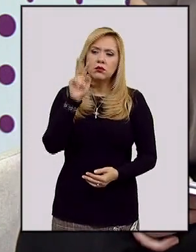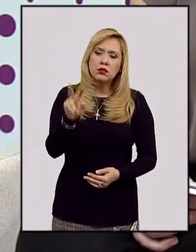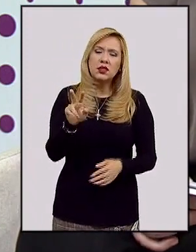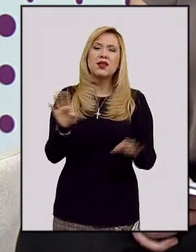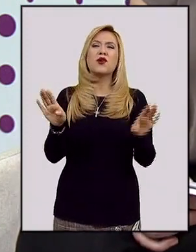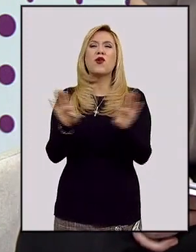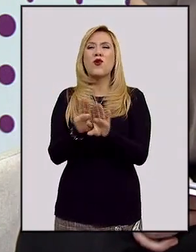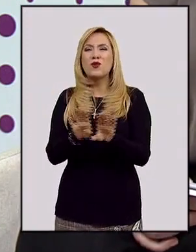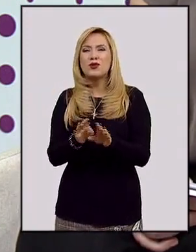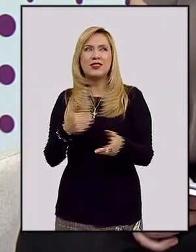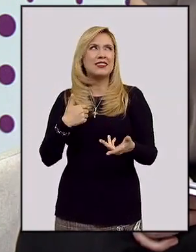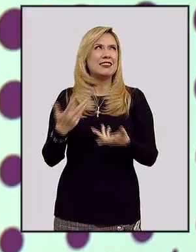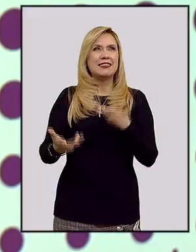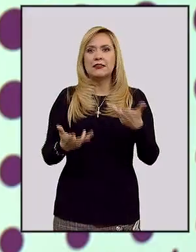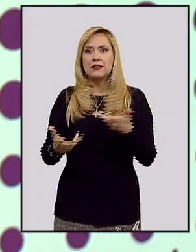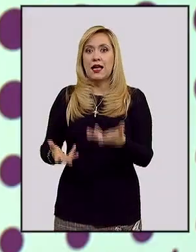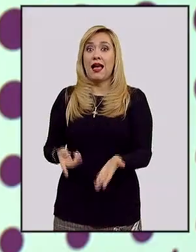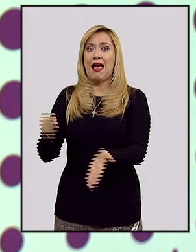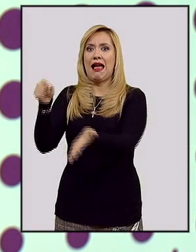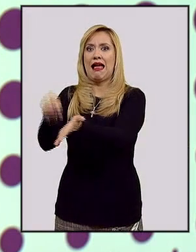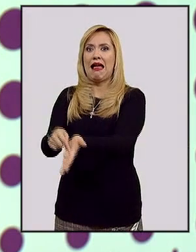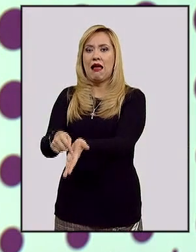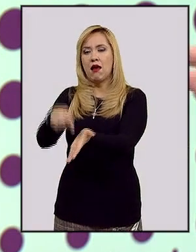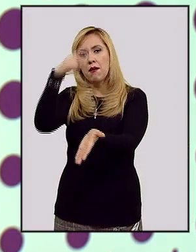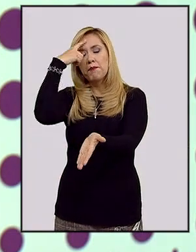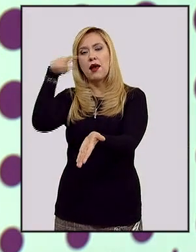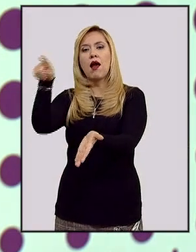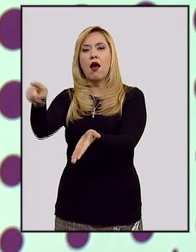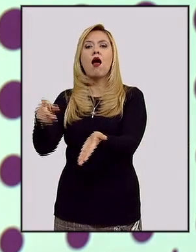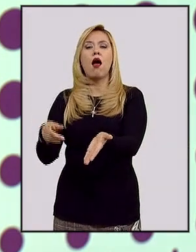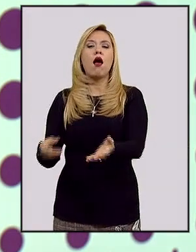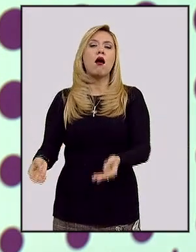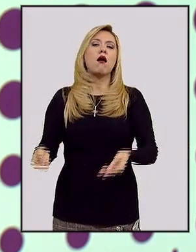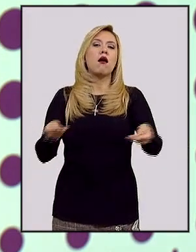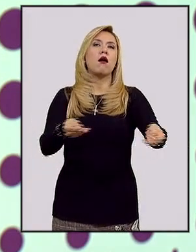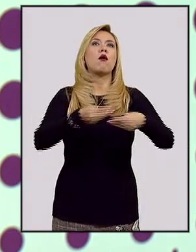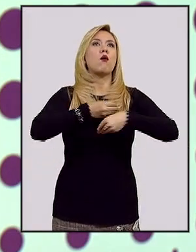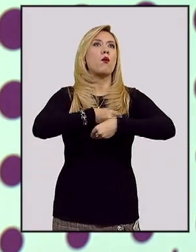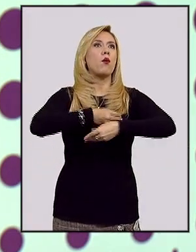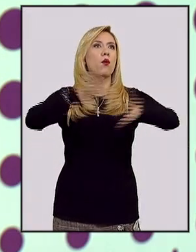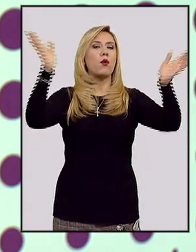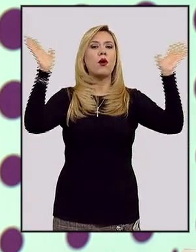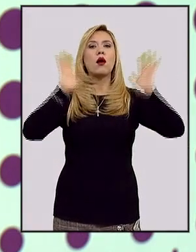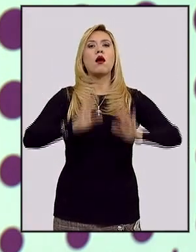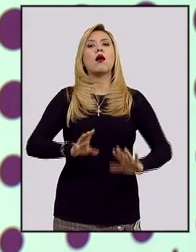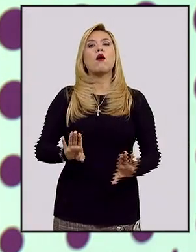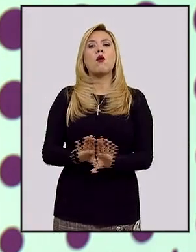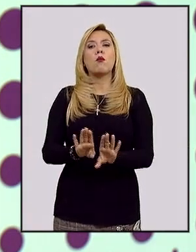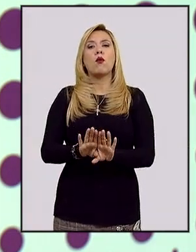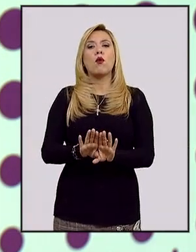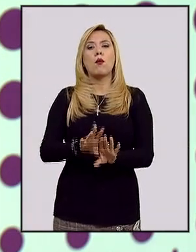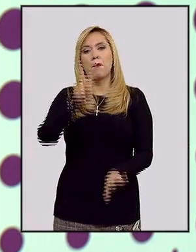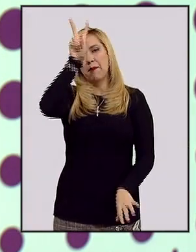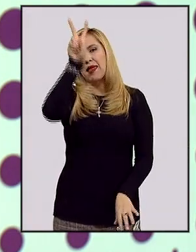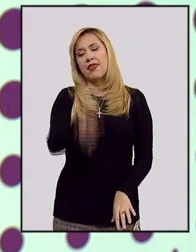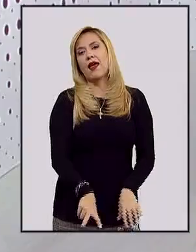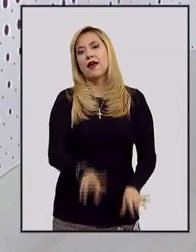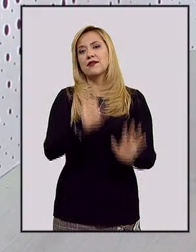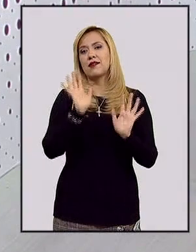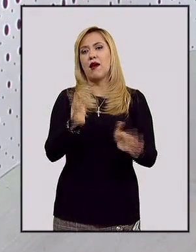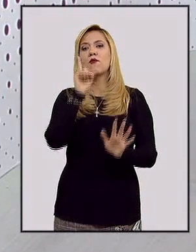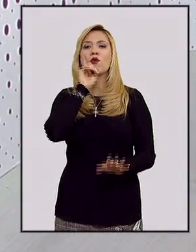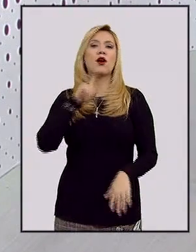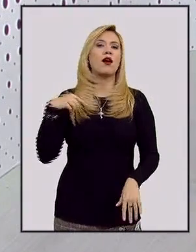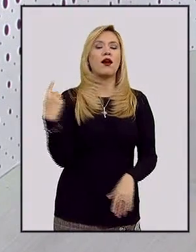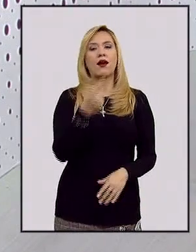manera, pues, crear herramientas para que este parto humanizado que ya comentaba Diana sea una realidad para las mujeres en este